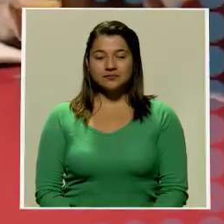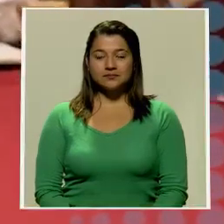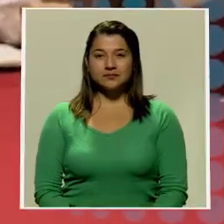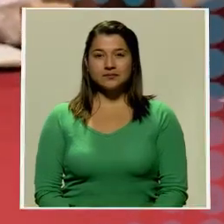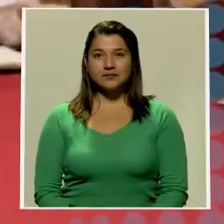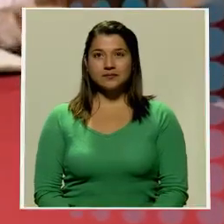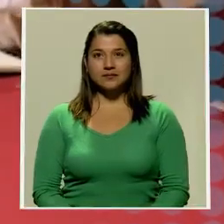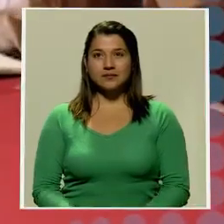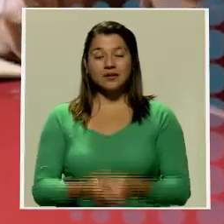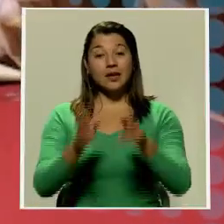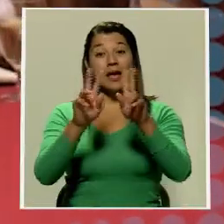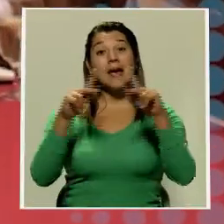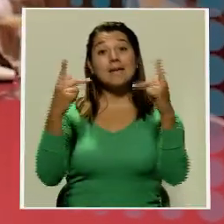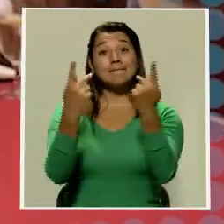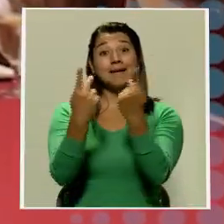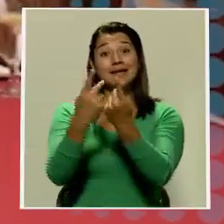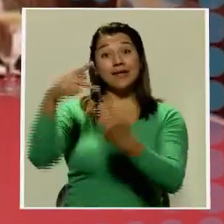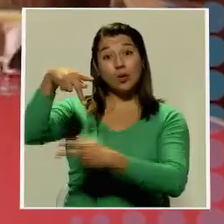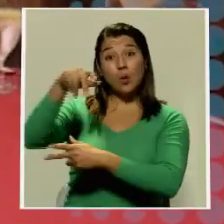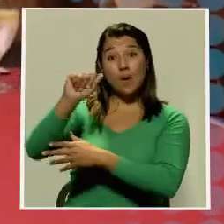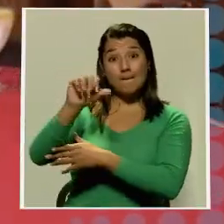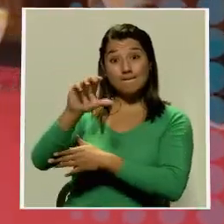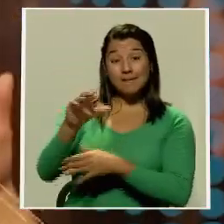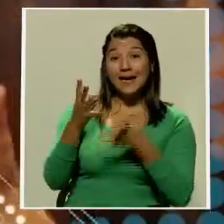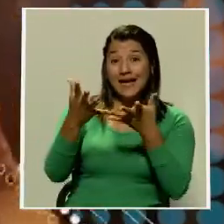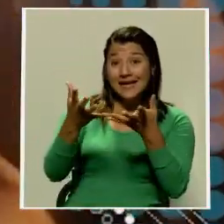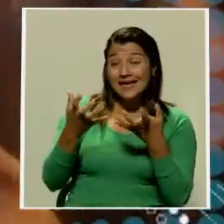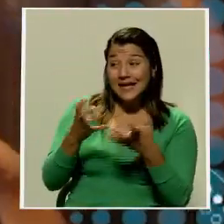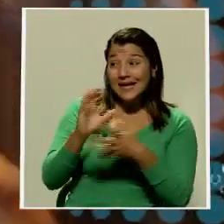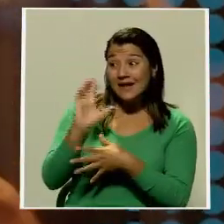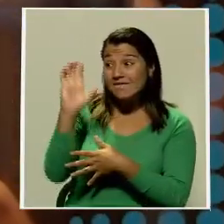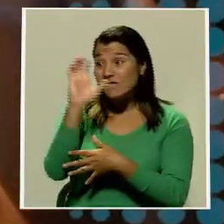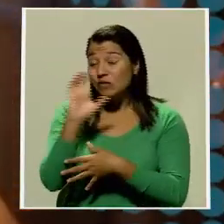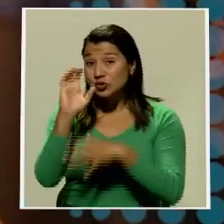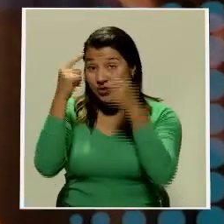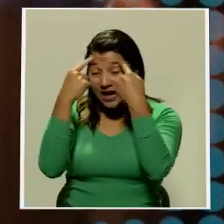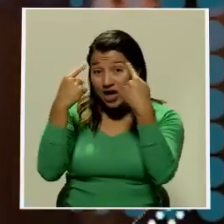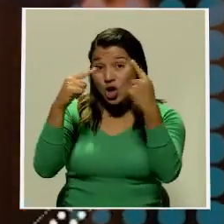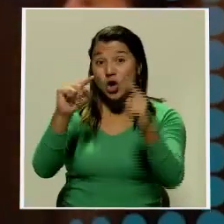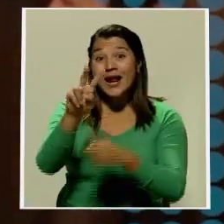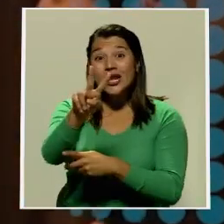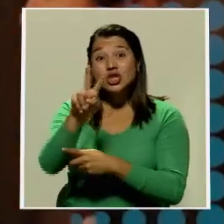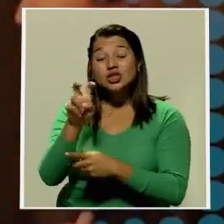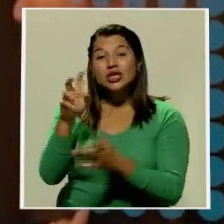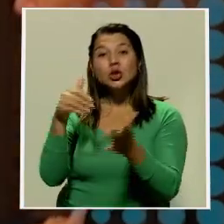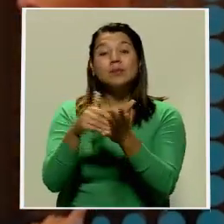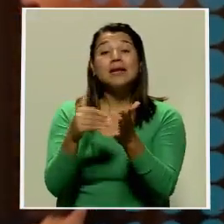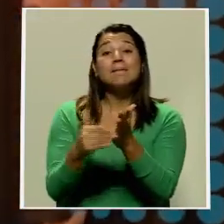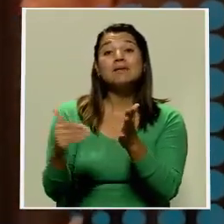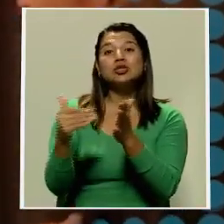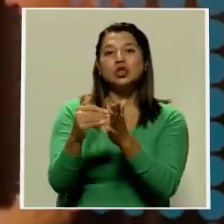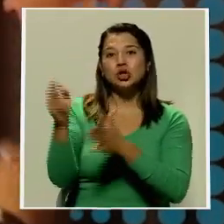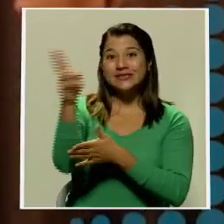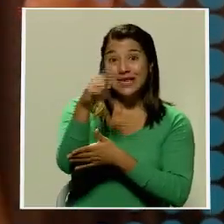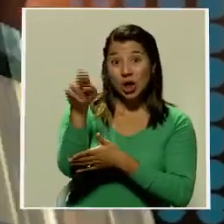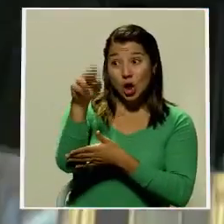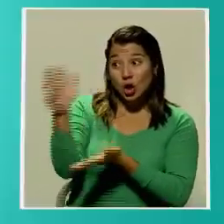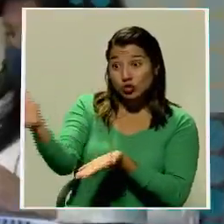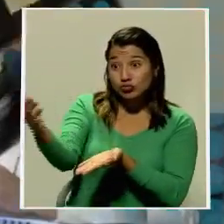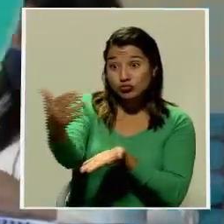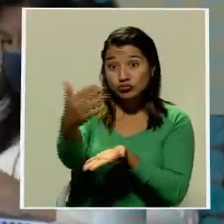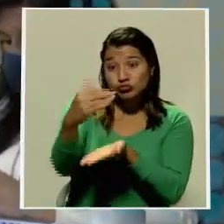Fracción del Partido Acción Ciudadana buscará sumar al menos 200.000 millones de colones al Producto Interno Bruto del país.